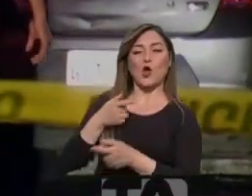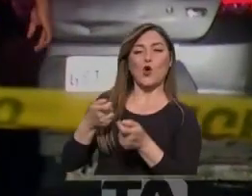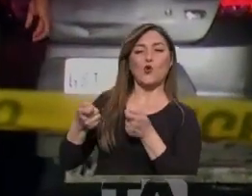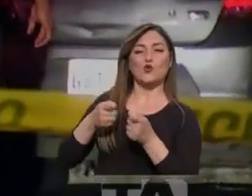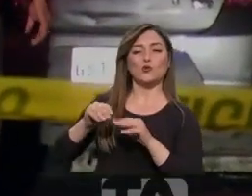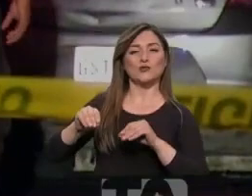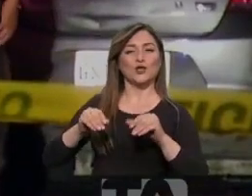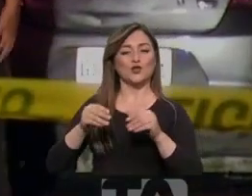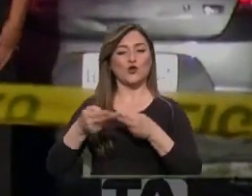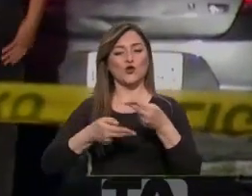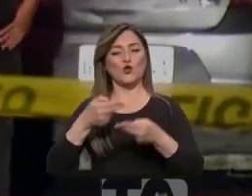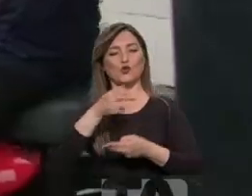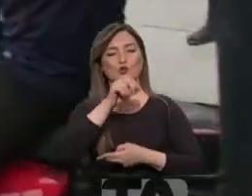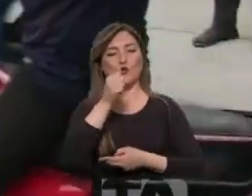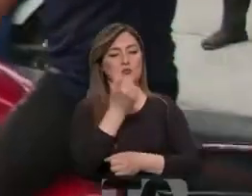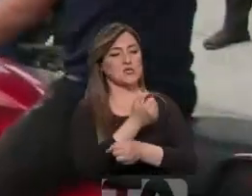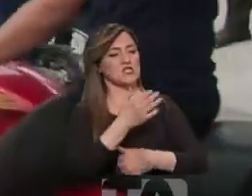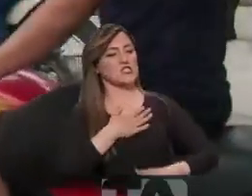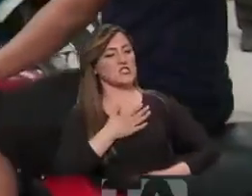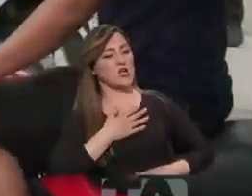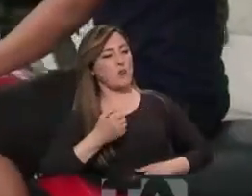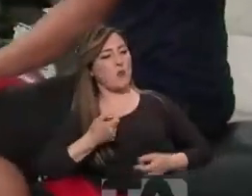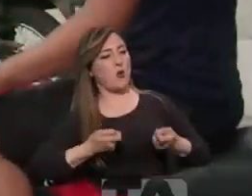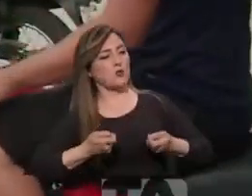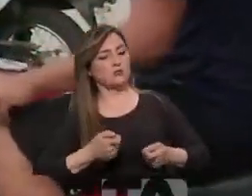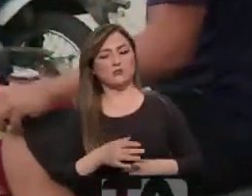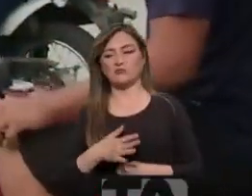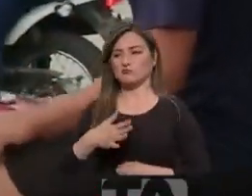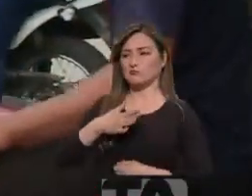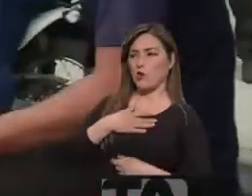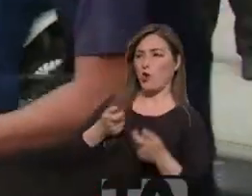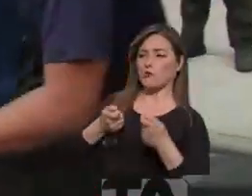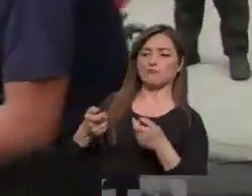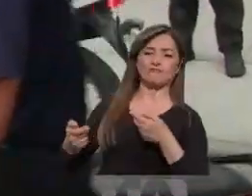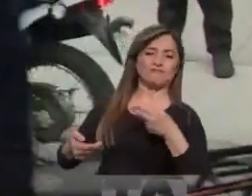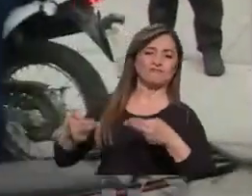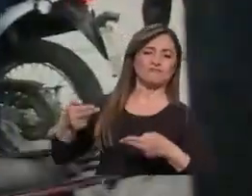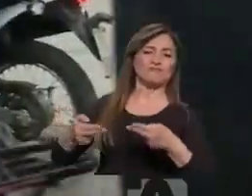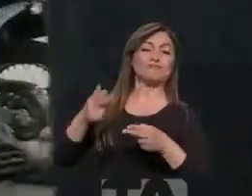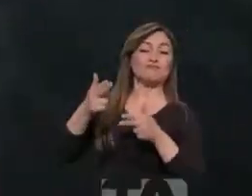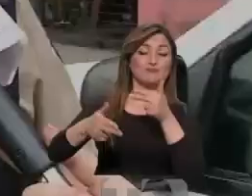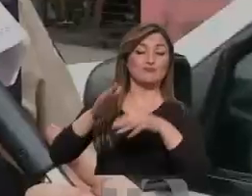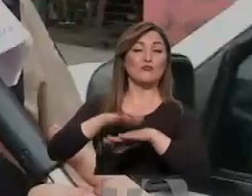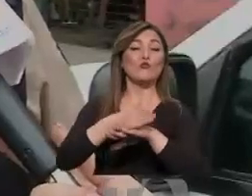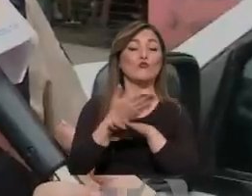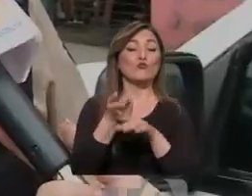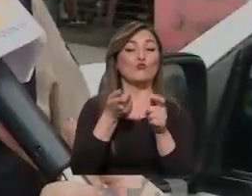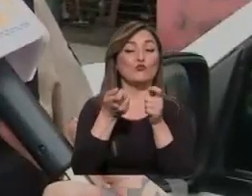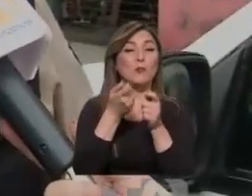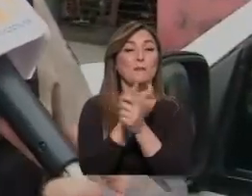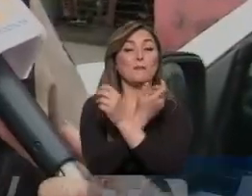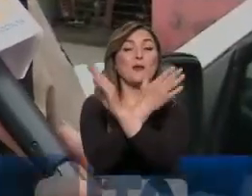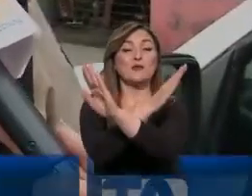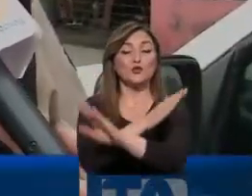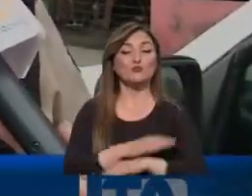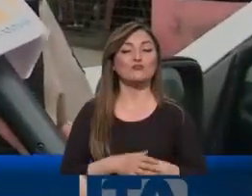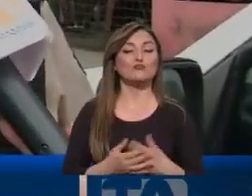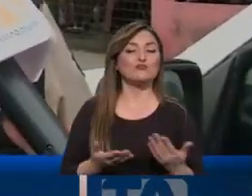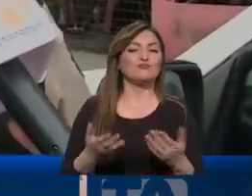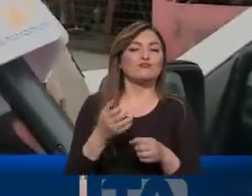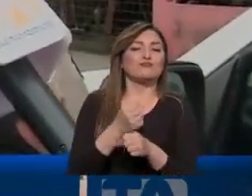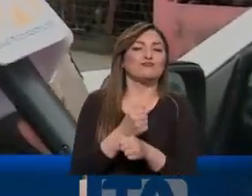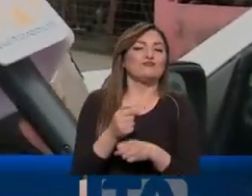y territorio del consumo y venta de droga, lo que hubo es personal de los diferentes distritos realizando operativos preventivos. Son operativos que se le